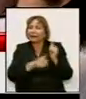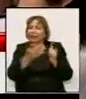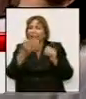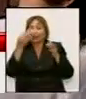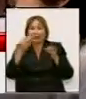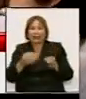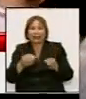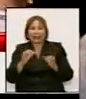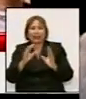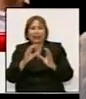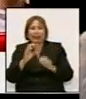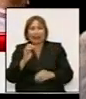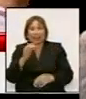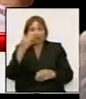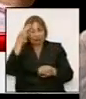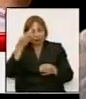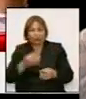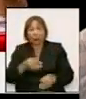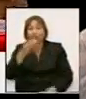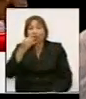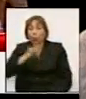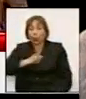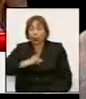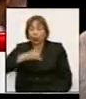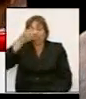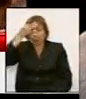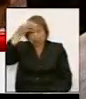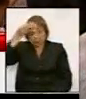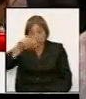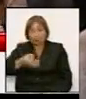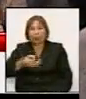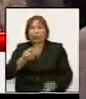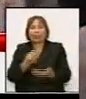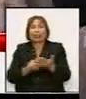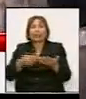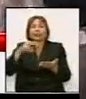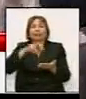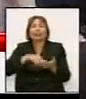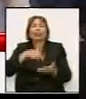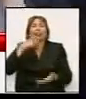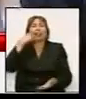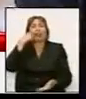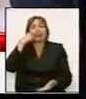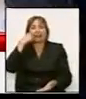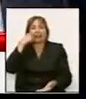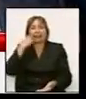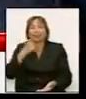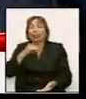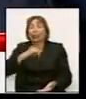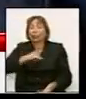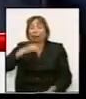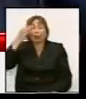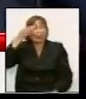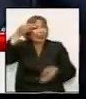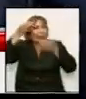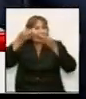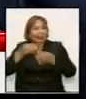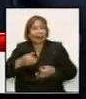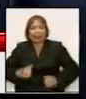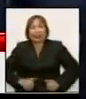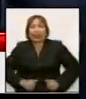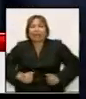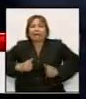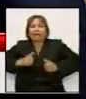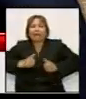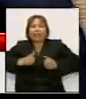credo todos decimos, yo creo en la resurrección de la carne. Yo creo en la vida